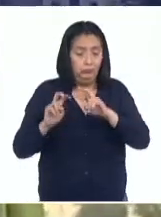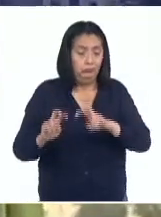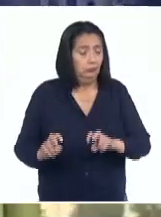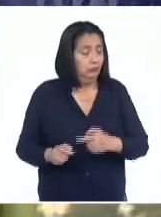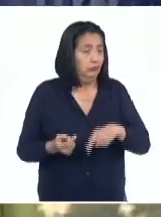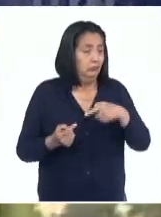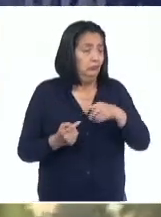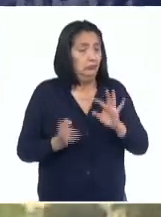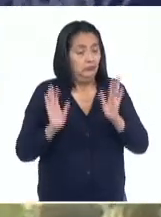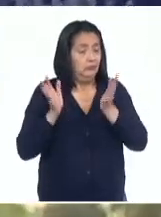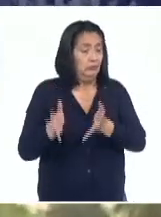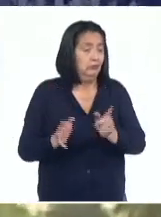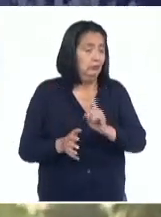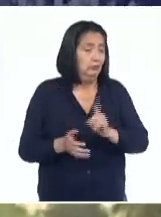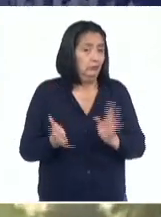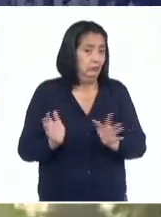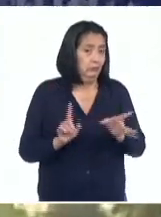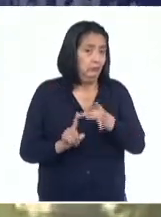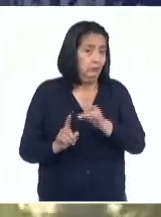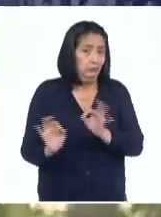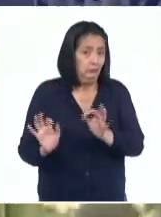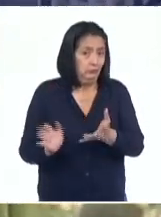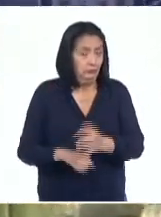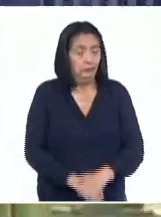exclusivamente a los que no están contagiados en el mercado